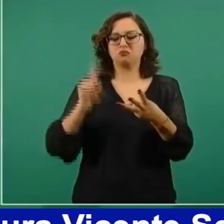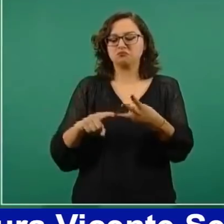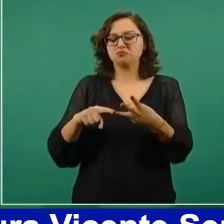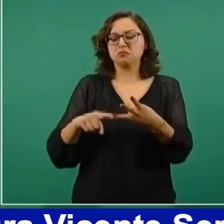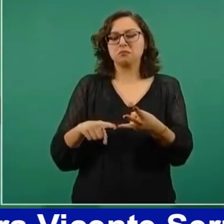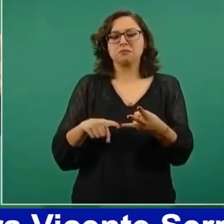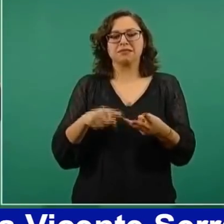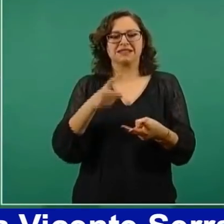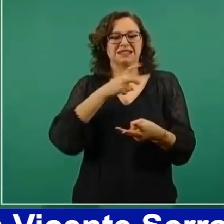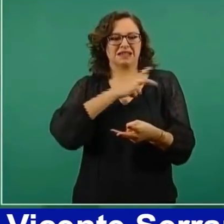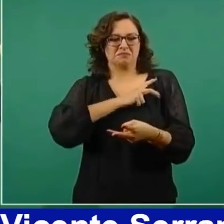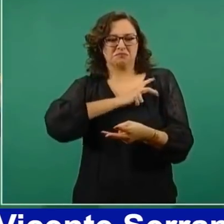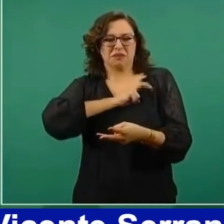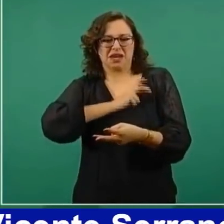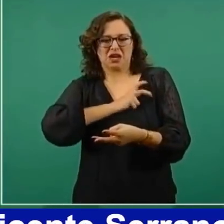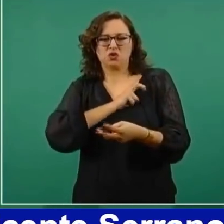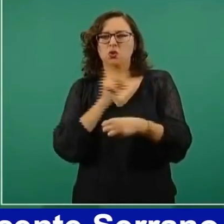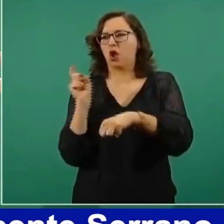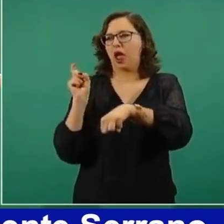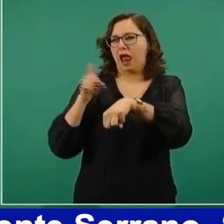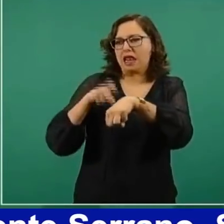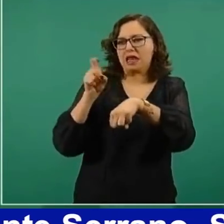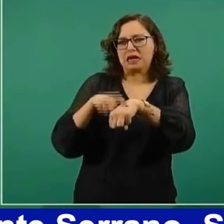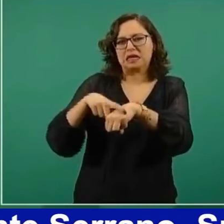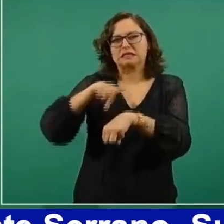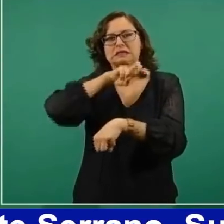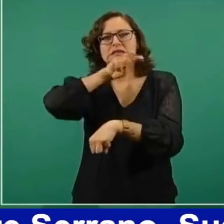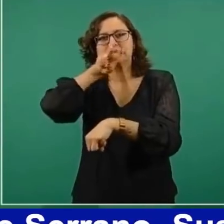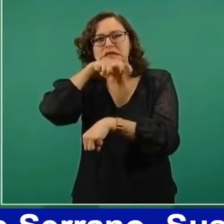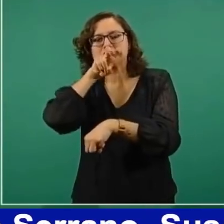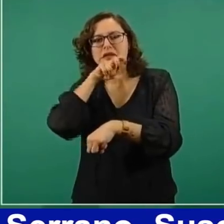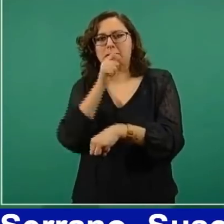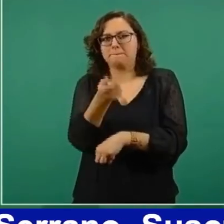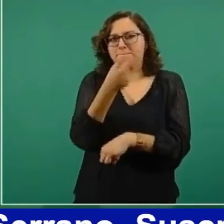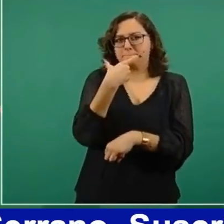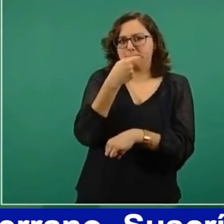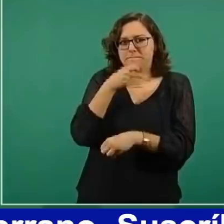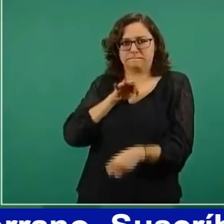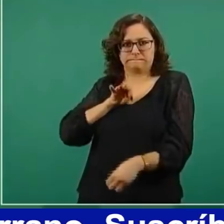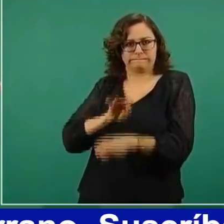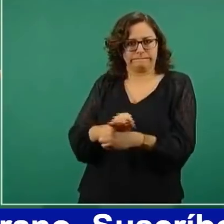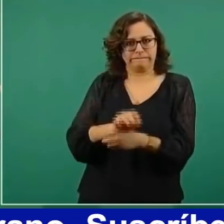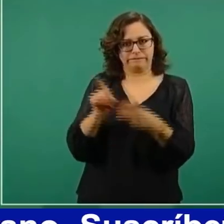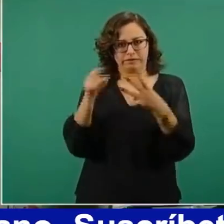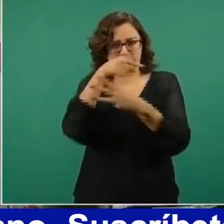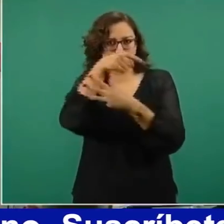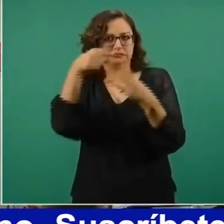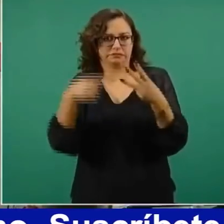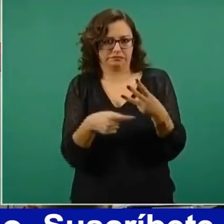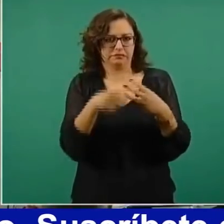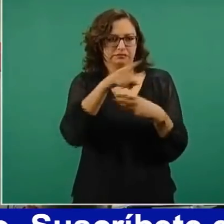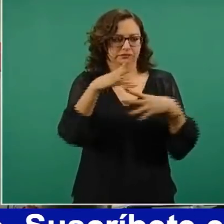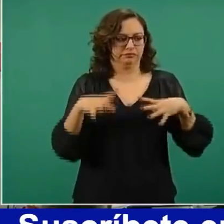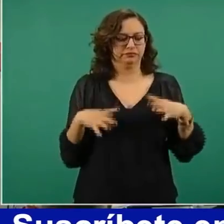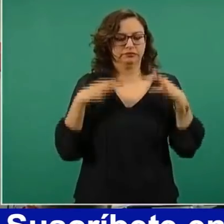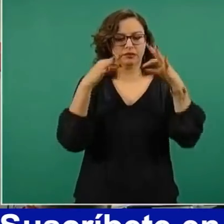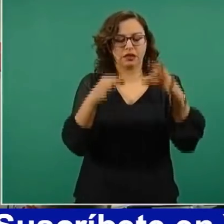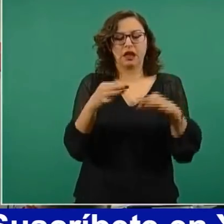de alacrán, de las picaduras de serpiente, etc. Esta empresa fue constituida en ese momento,